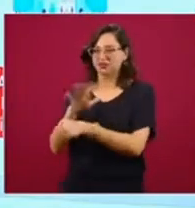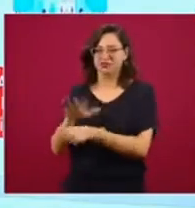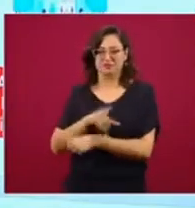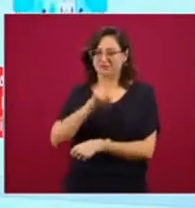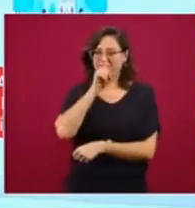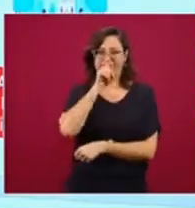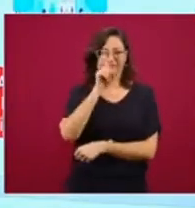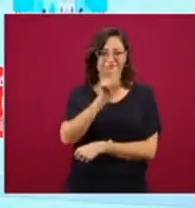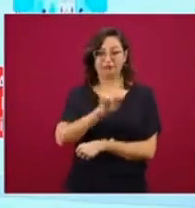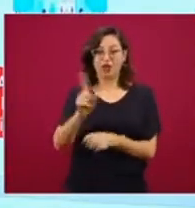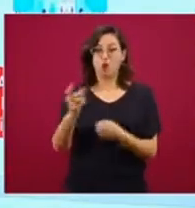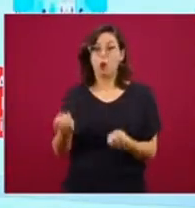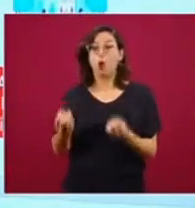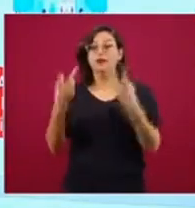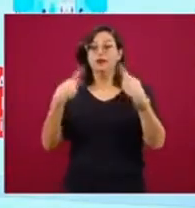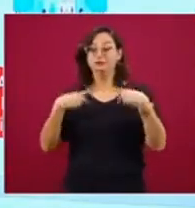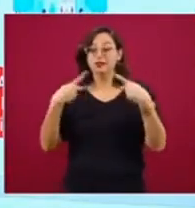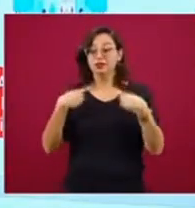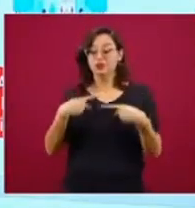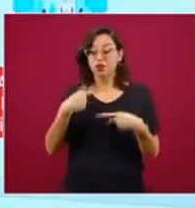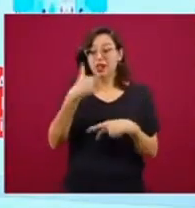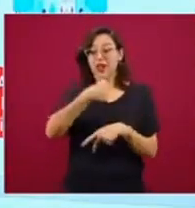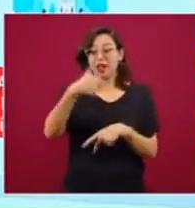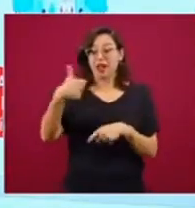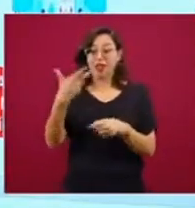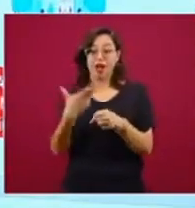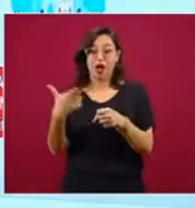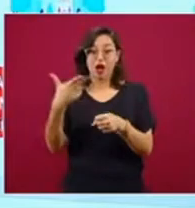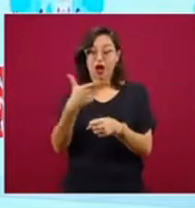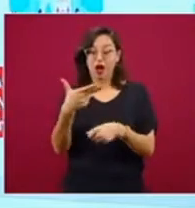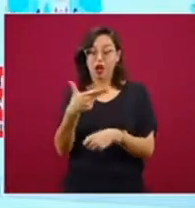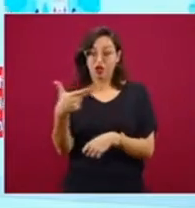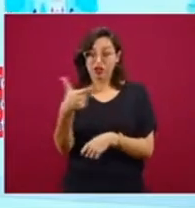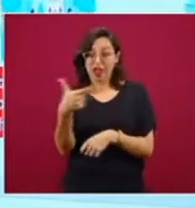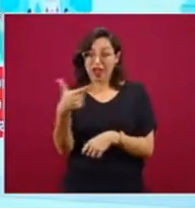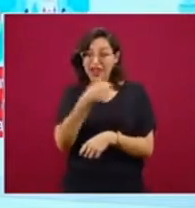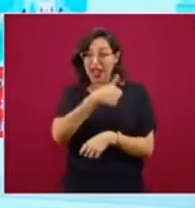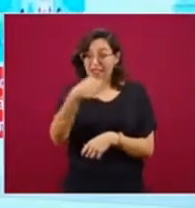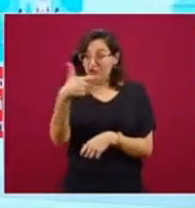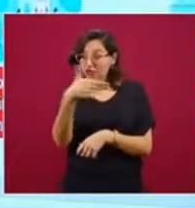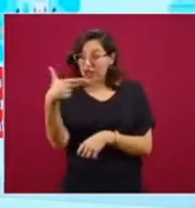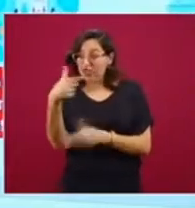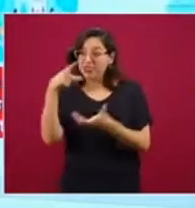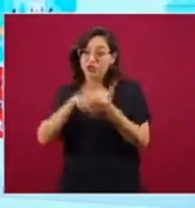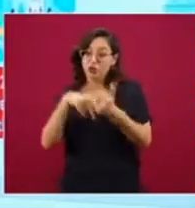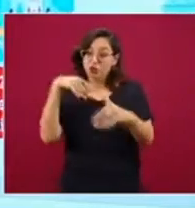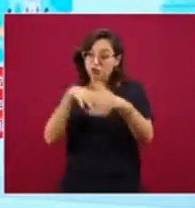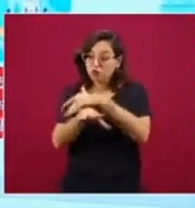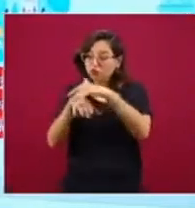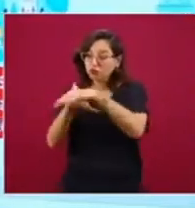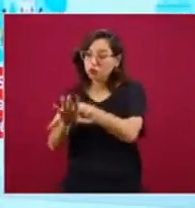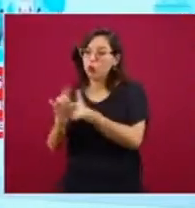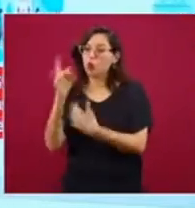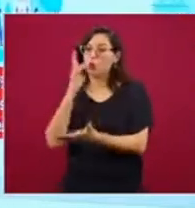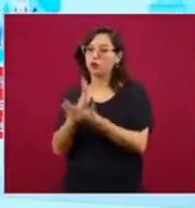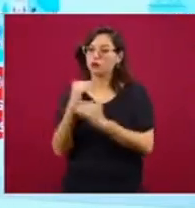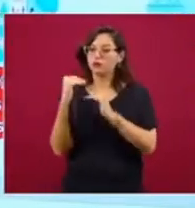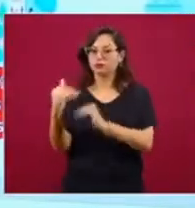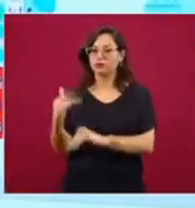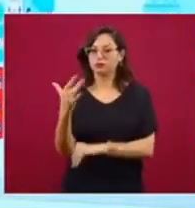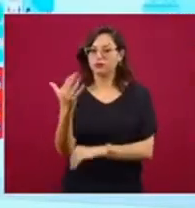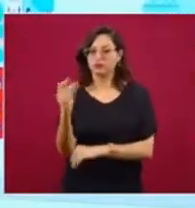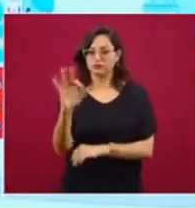llenos. No, se refiere a que el espacio de cada hotel no esté más que con 50% de su